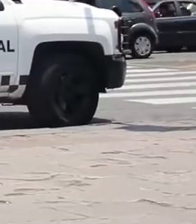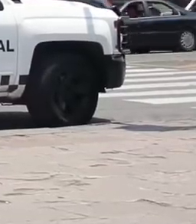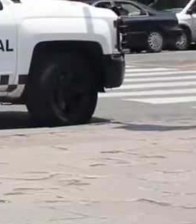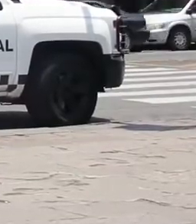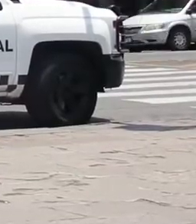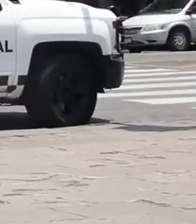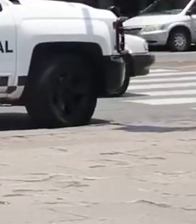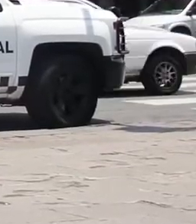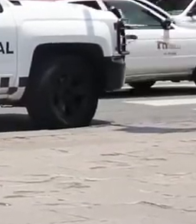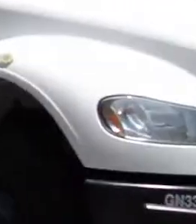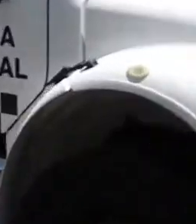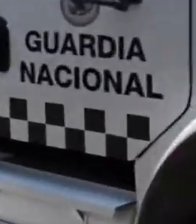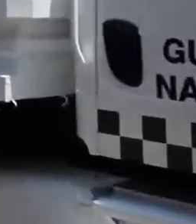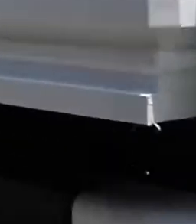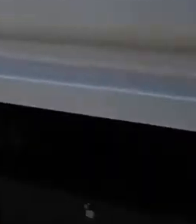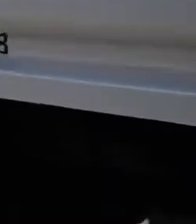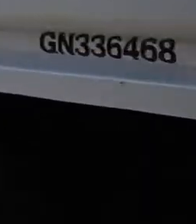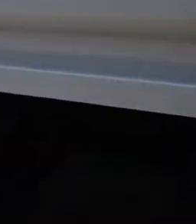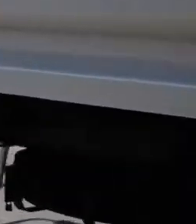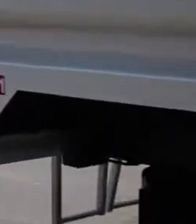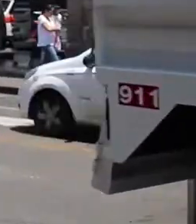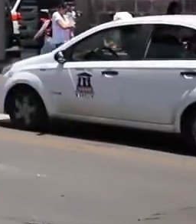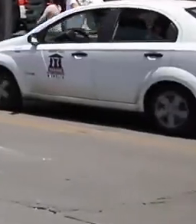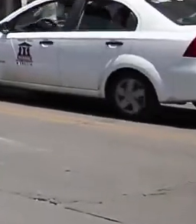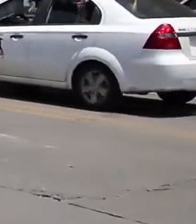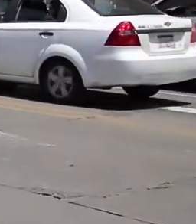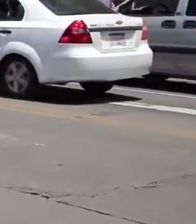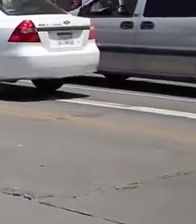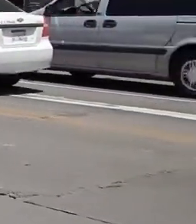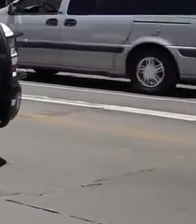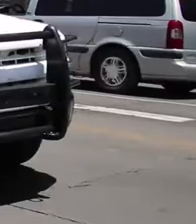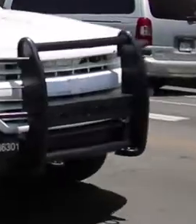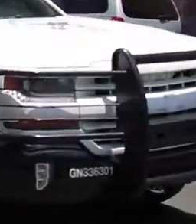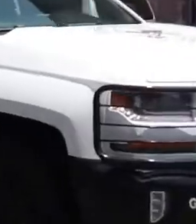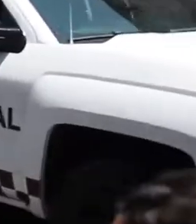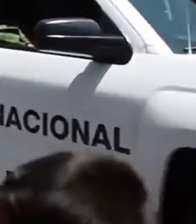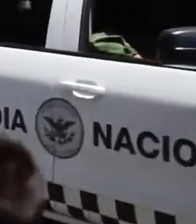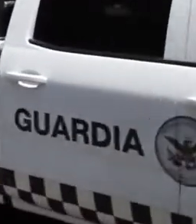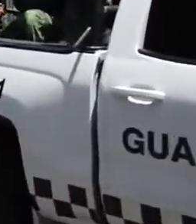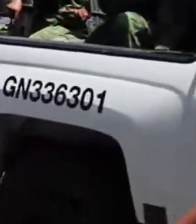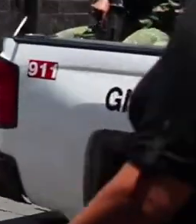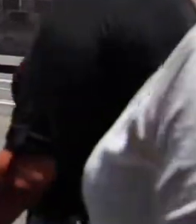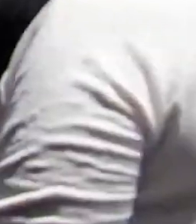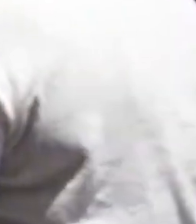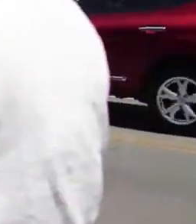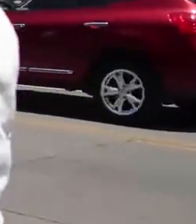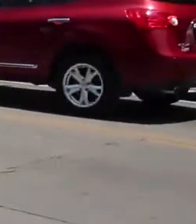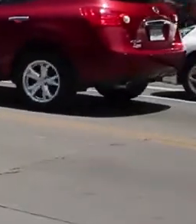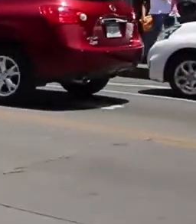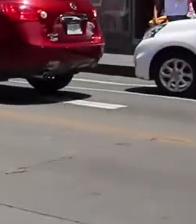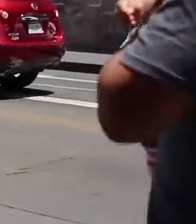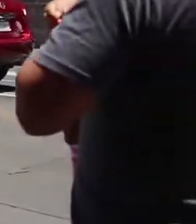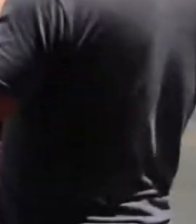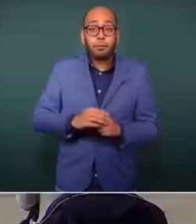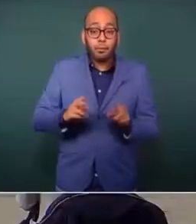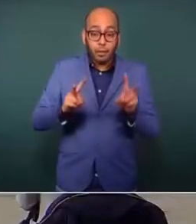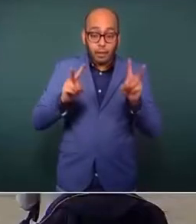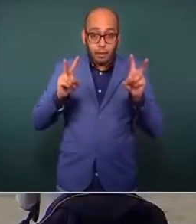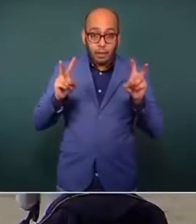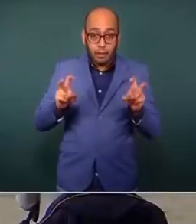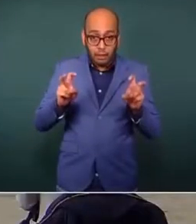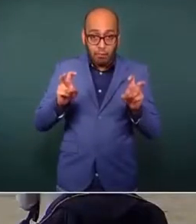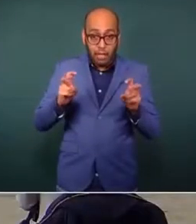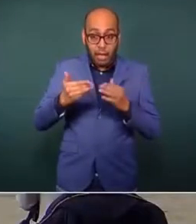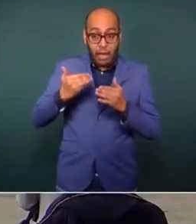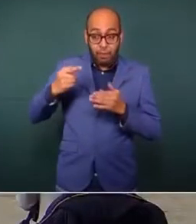fuerzas armadas en tareas de seguridad pública decretada por el presidente no tenía dedicatoria contra el mandatario ni contra el ejército voy